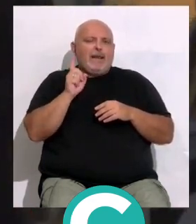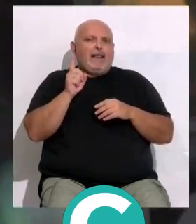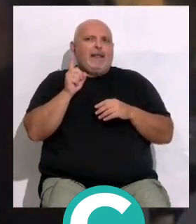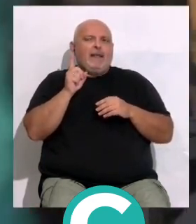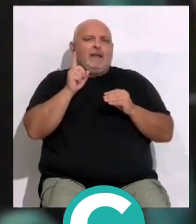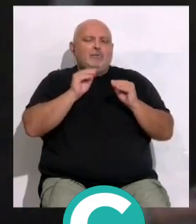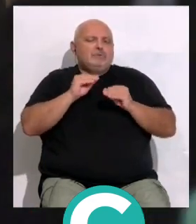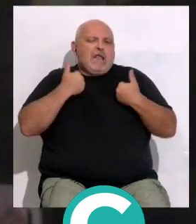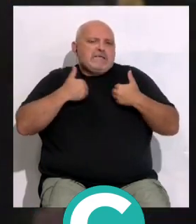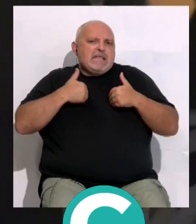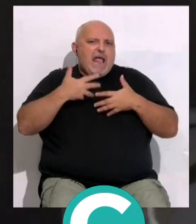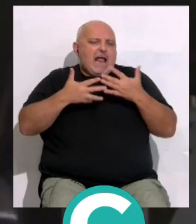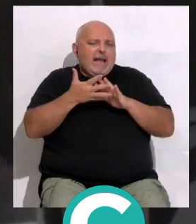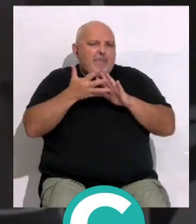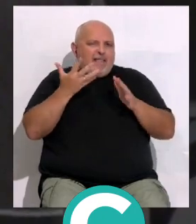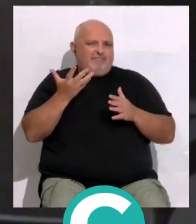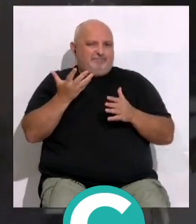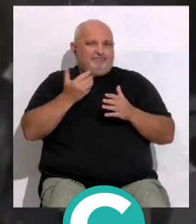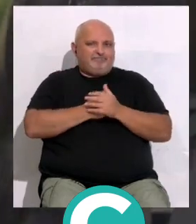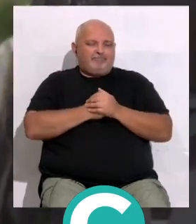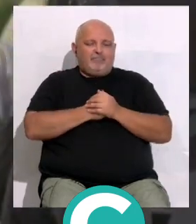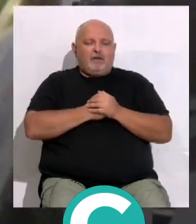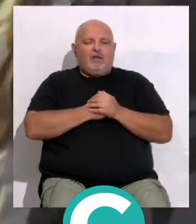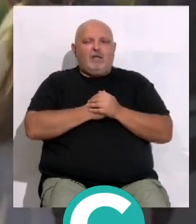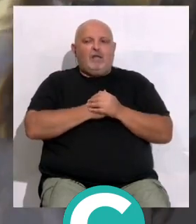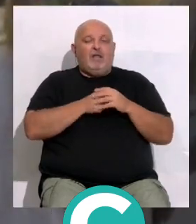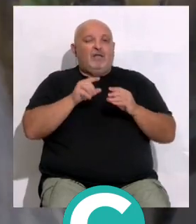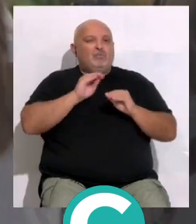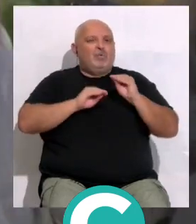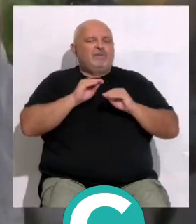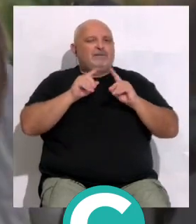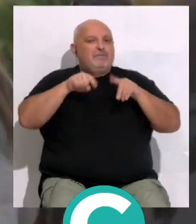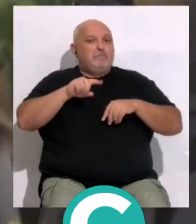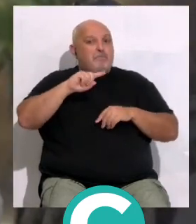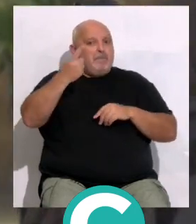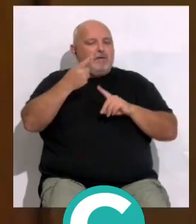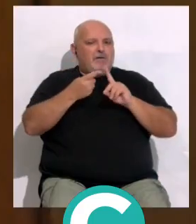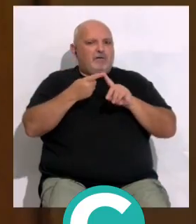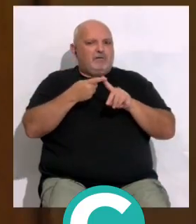una solución rápida. Y yo creo que la solución estaría primero